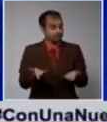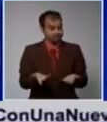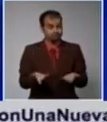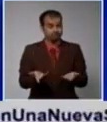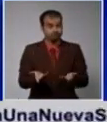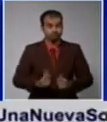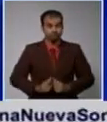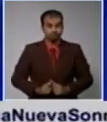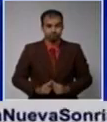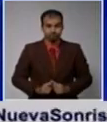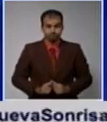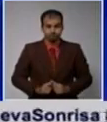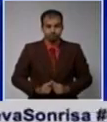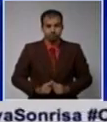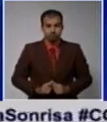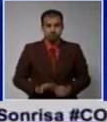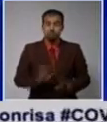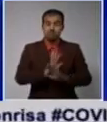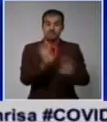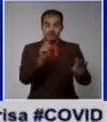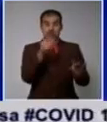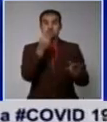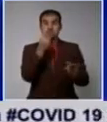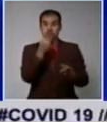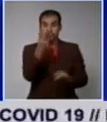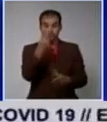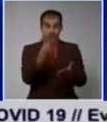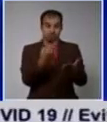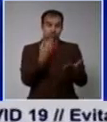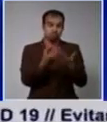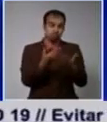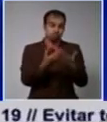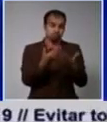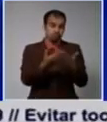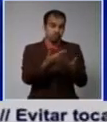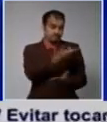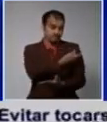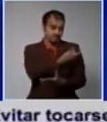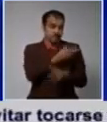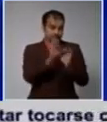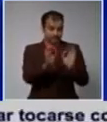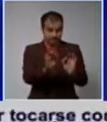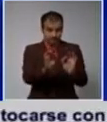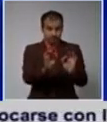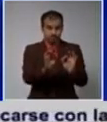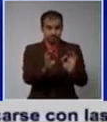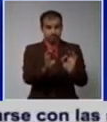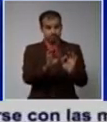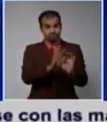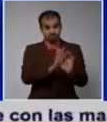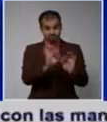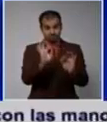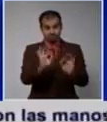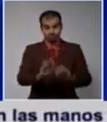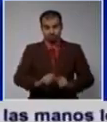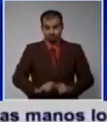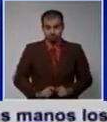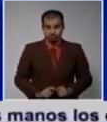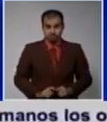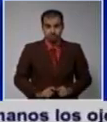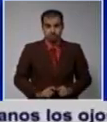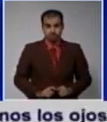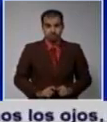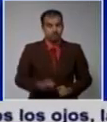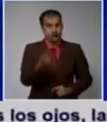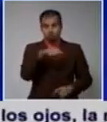ya exista esta posibilidad. Es la fase 3, como muy bien tú dijiste, y ya es la última fase para